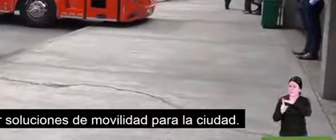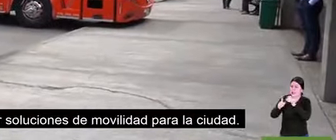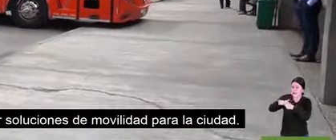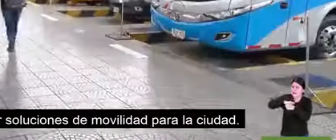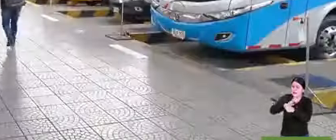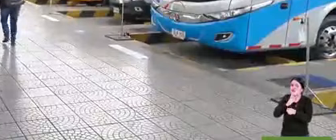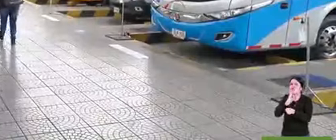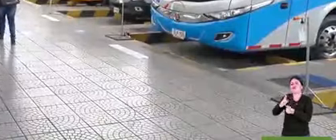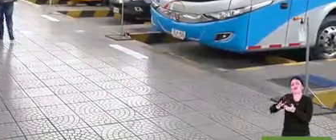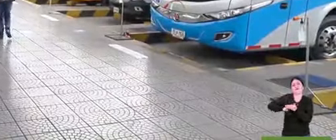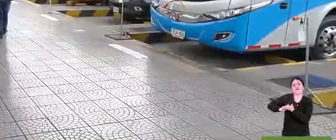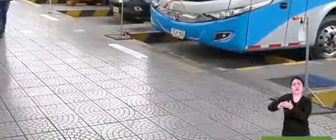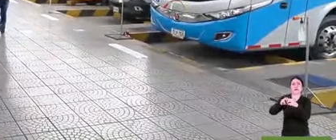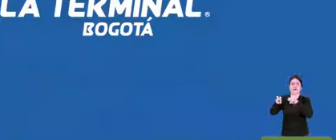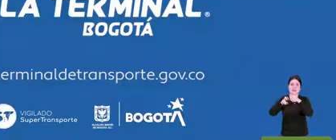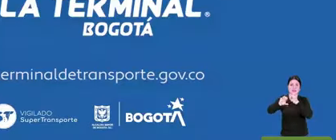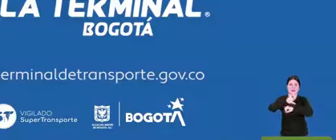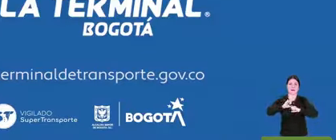la ciudad.